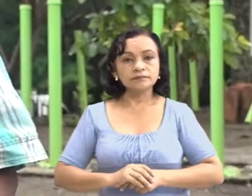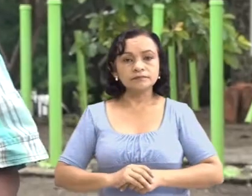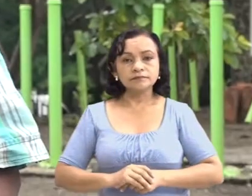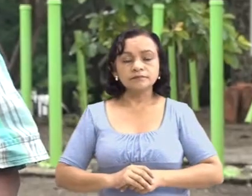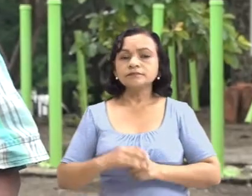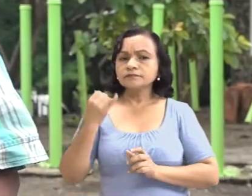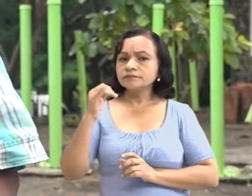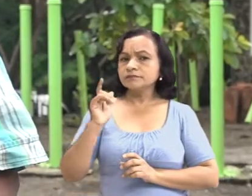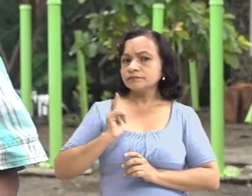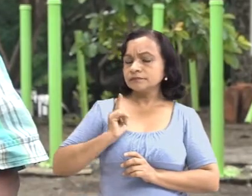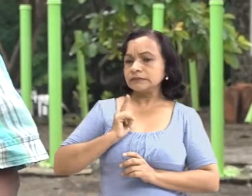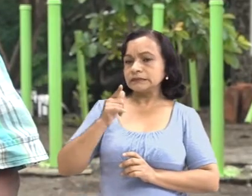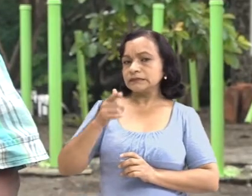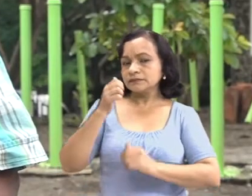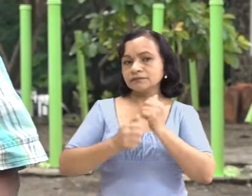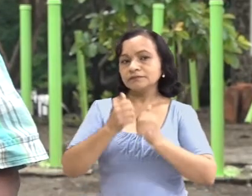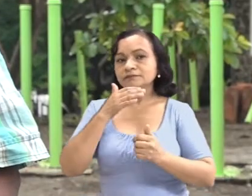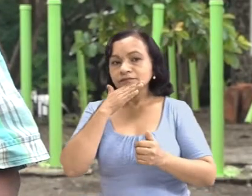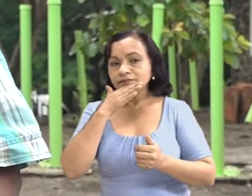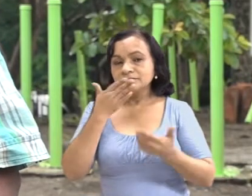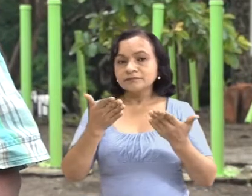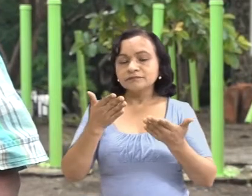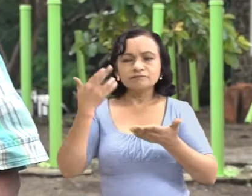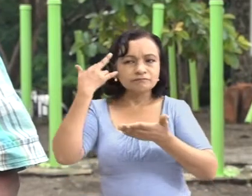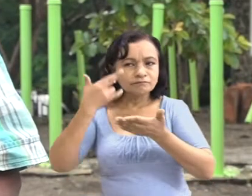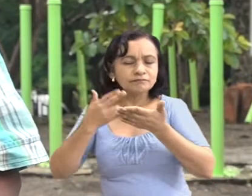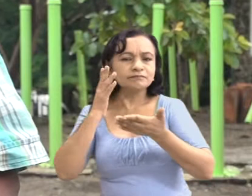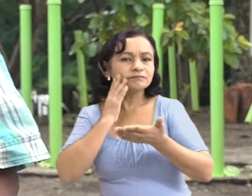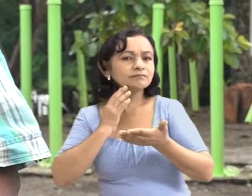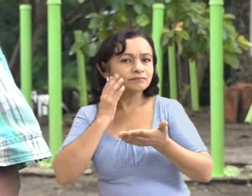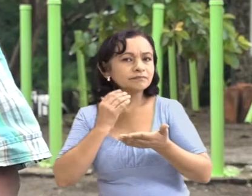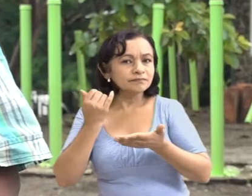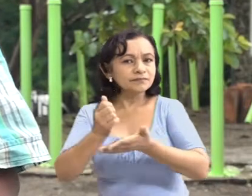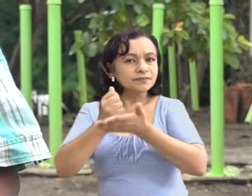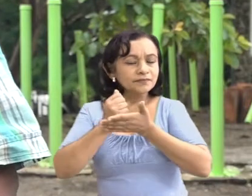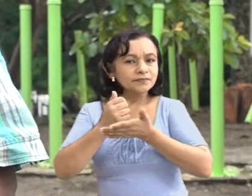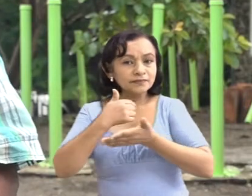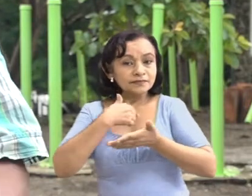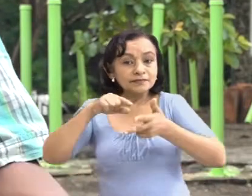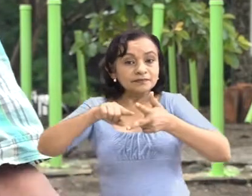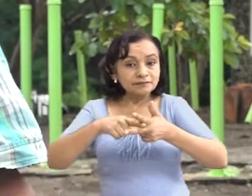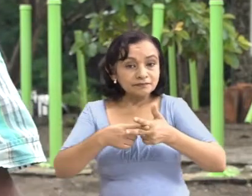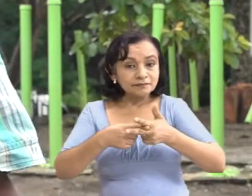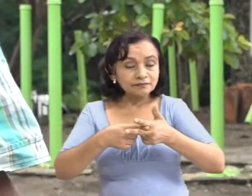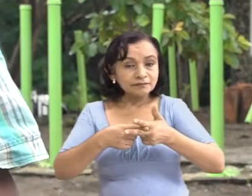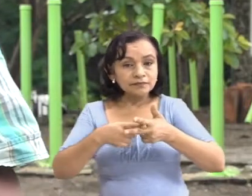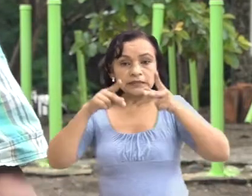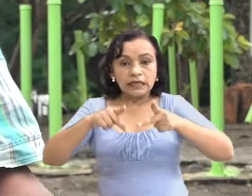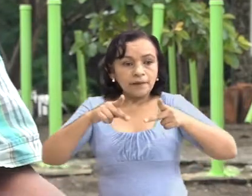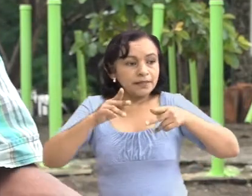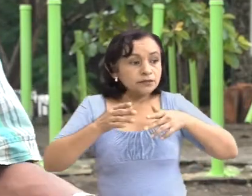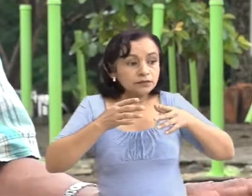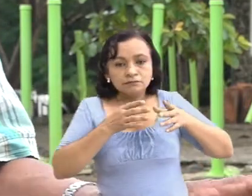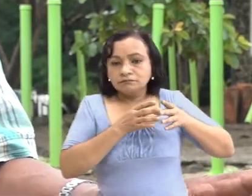como ya estamos, como dicen, golpeados, esos golpes hacen chichote. Desde cuando él comienza, ya la gente